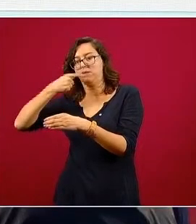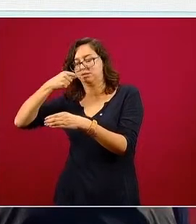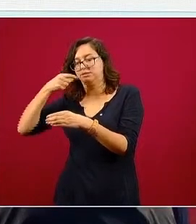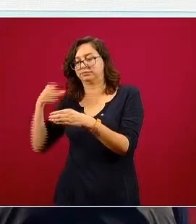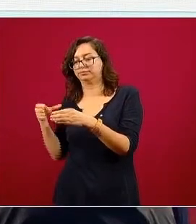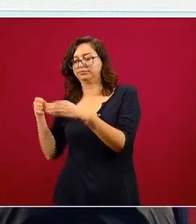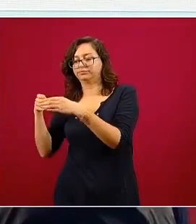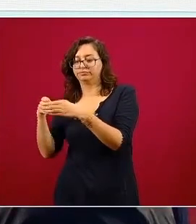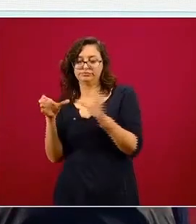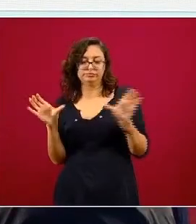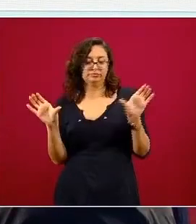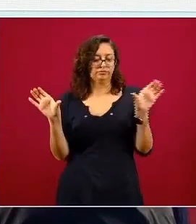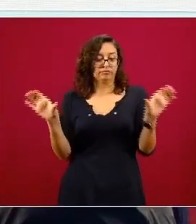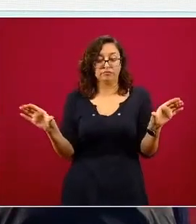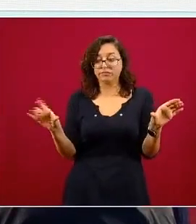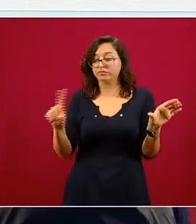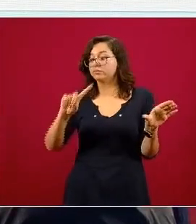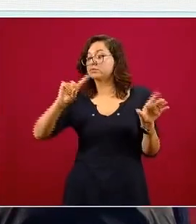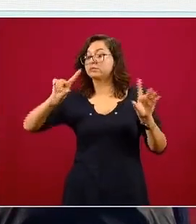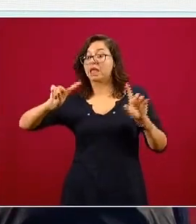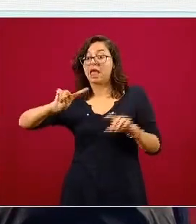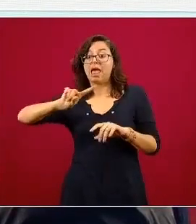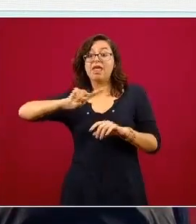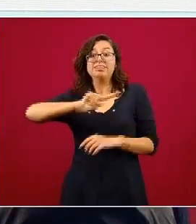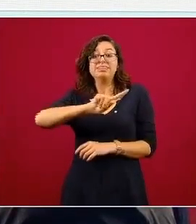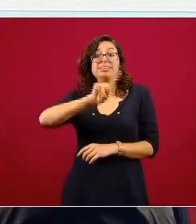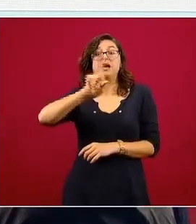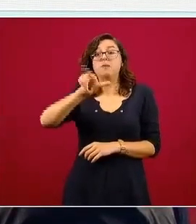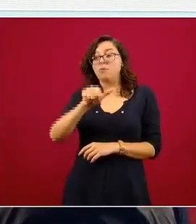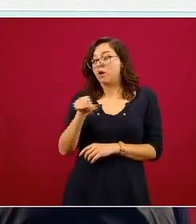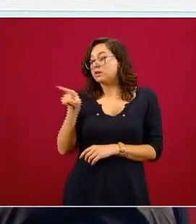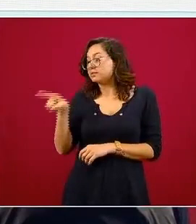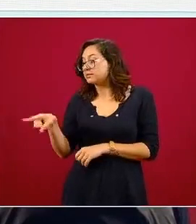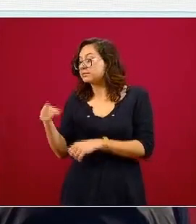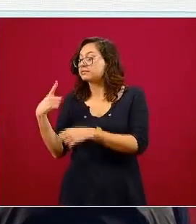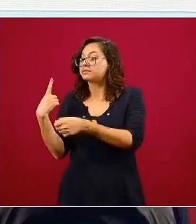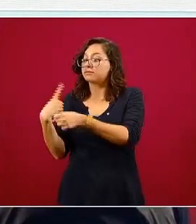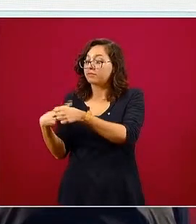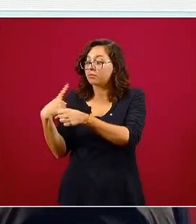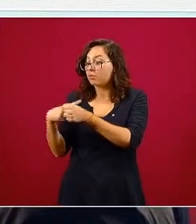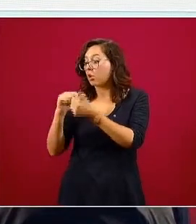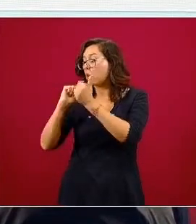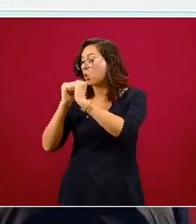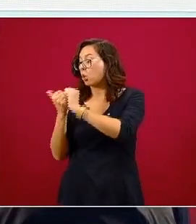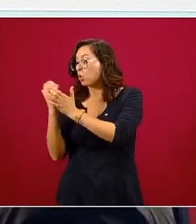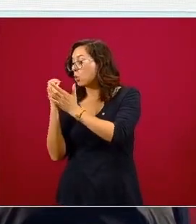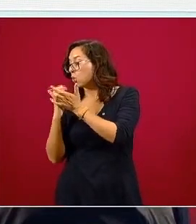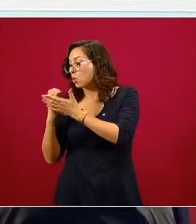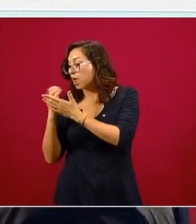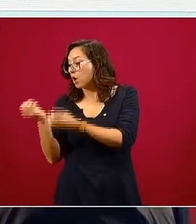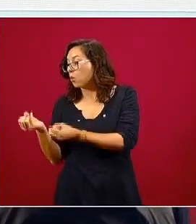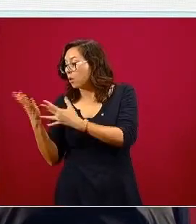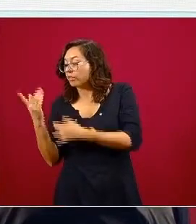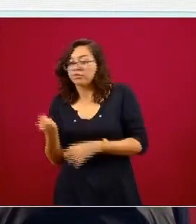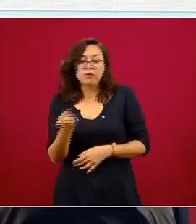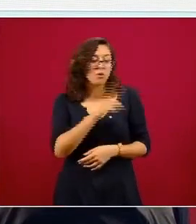intervención contra el grupo que recibió el tratamiento estándar y comparamos los resultados. Si estamos